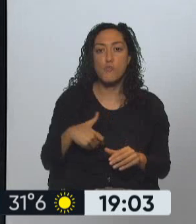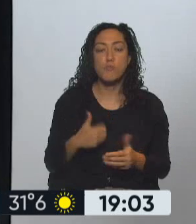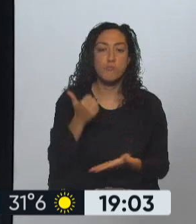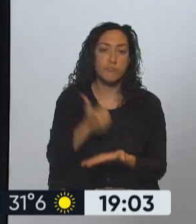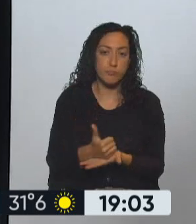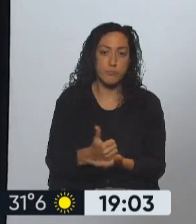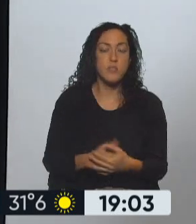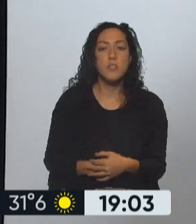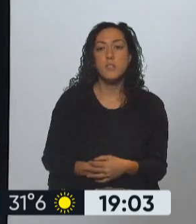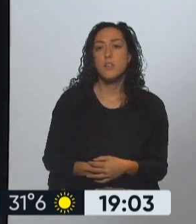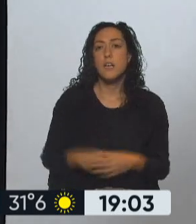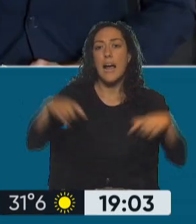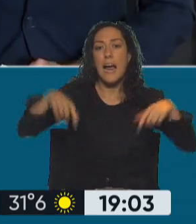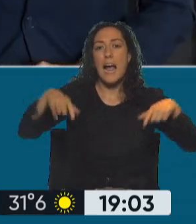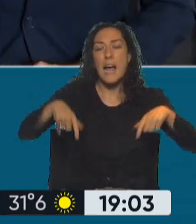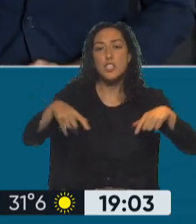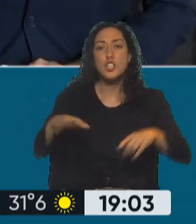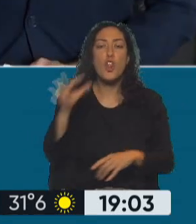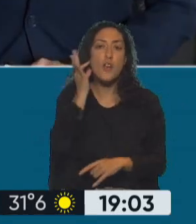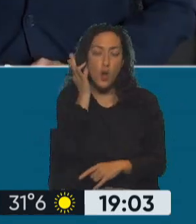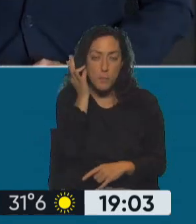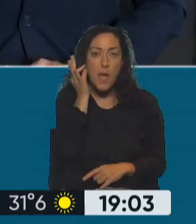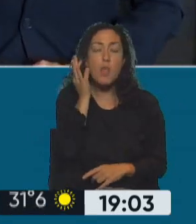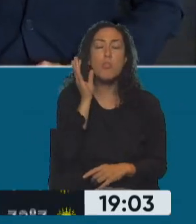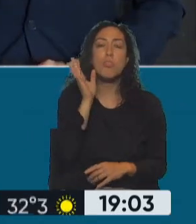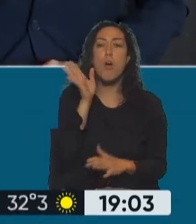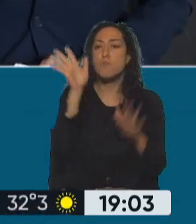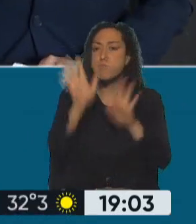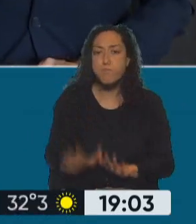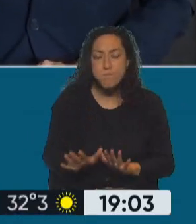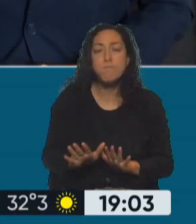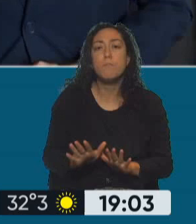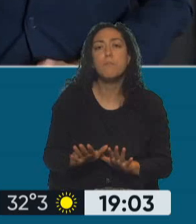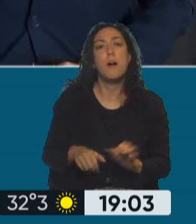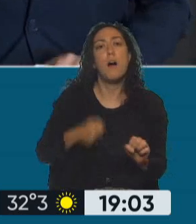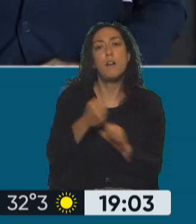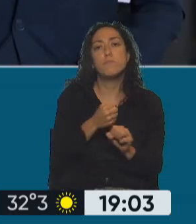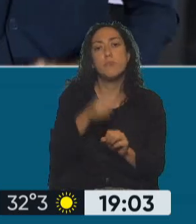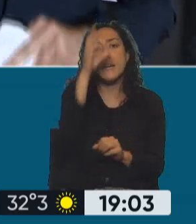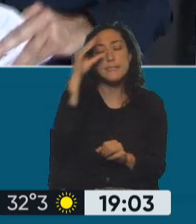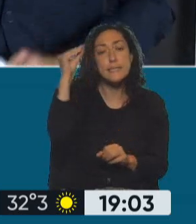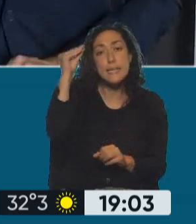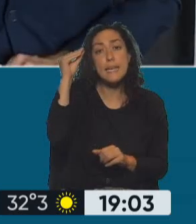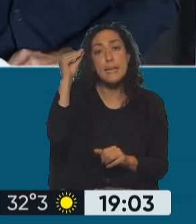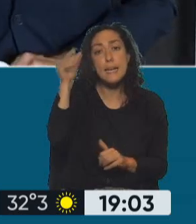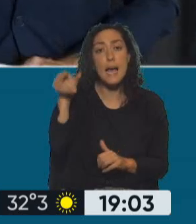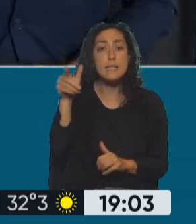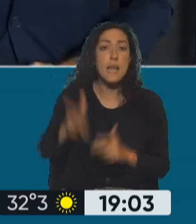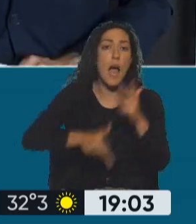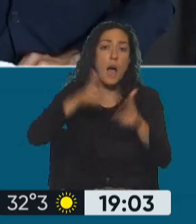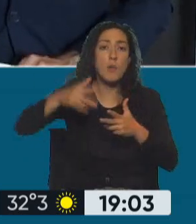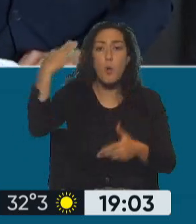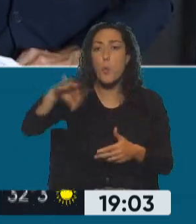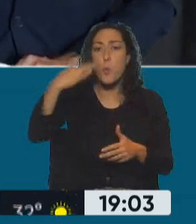Todo preparado aquí en el Estadio Único Diego Armando Maradona para que Cristina Fernández de Kirchner sea la única oradora bajo